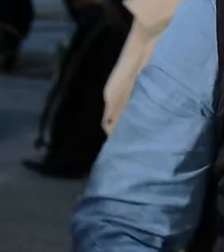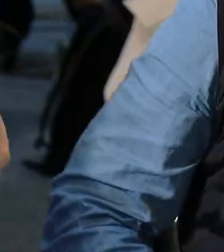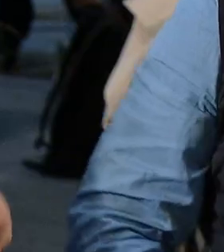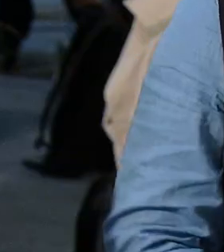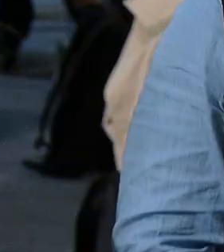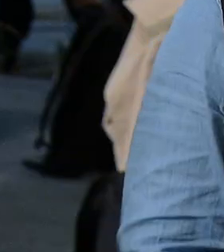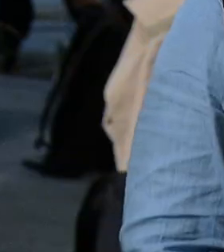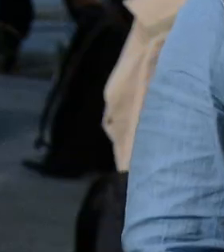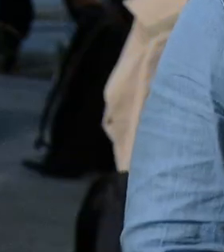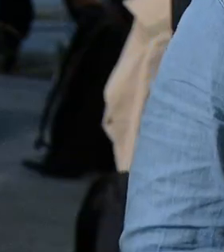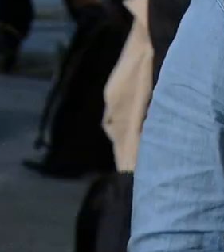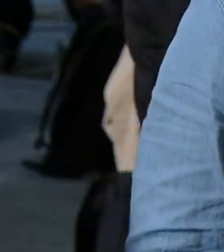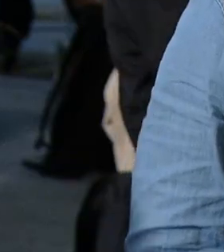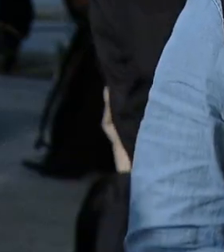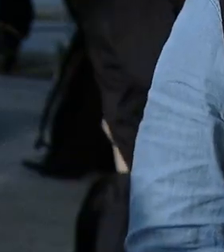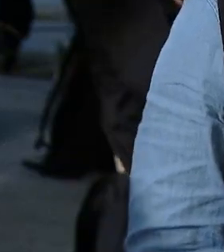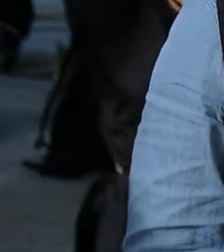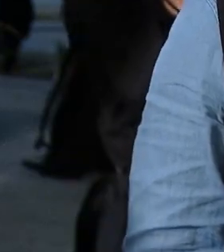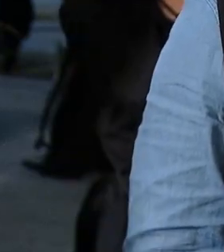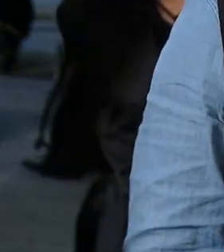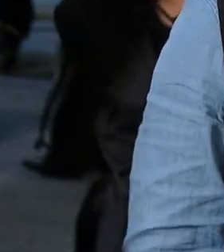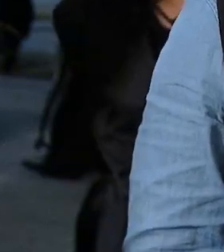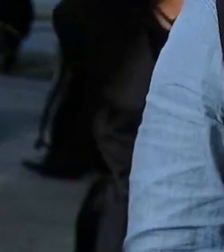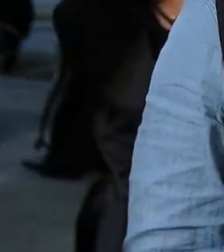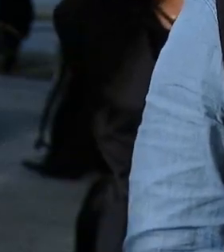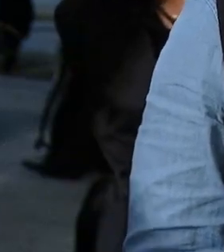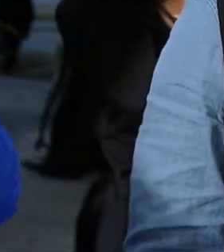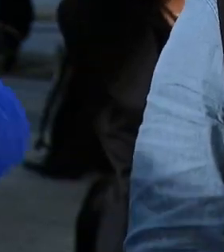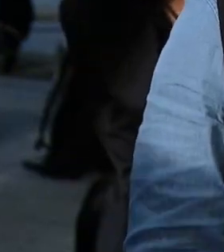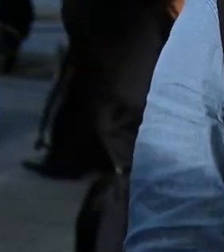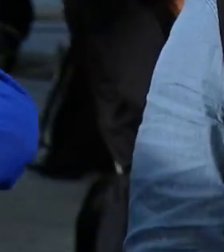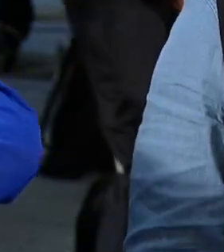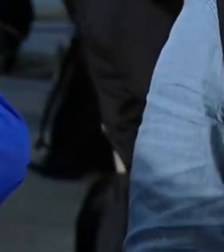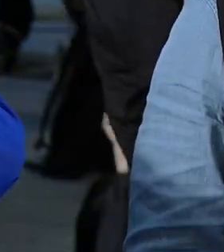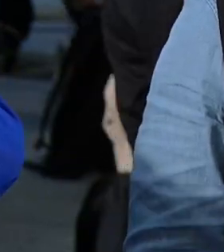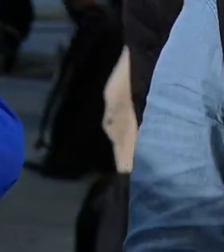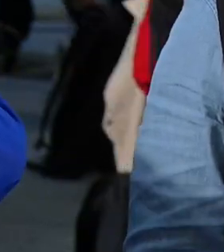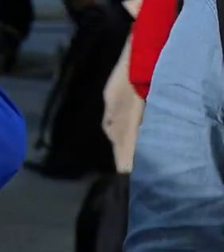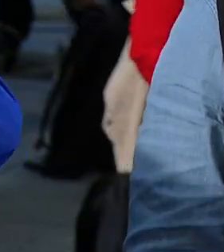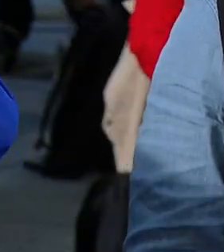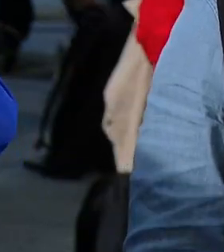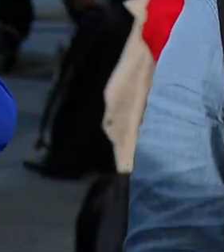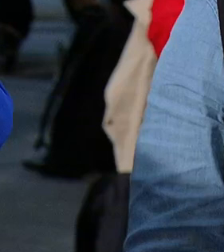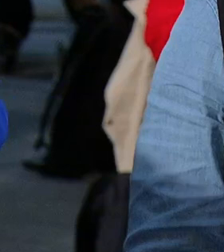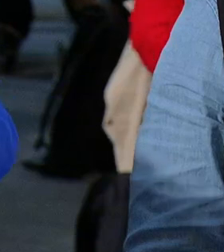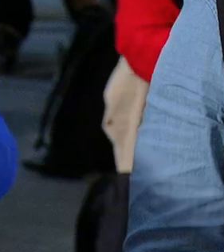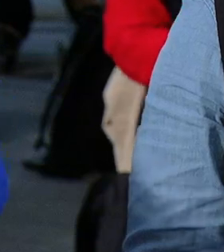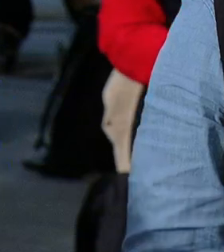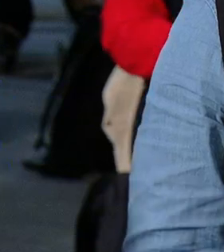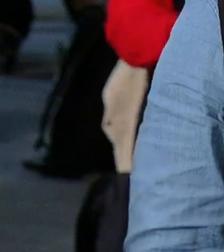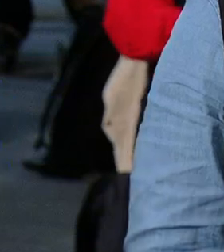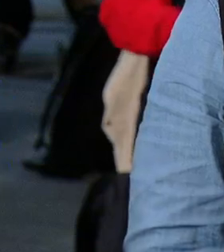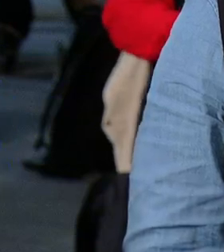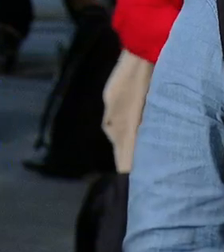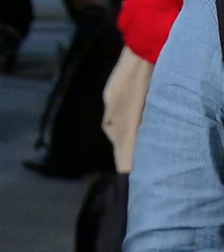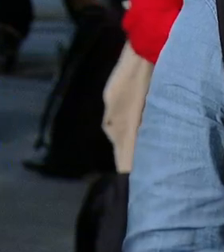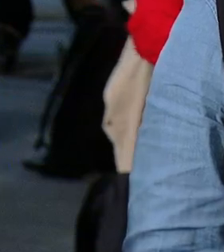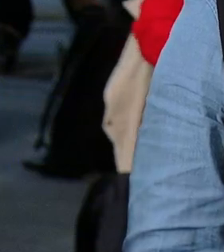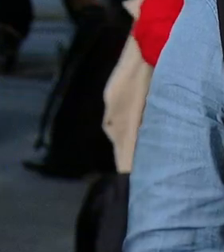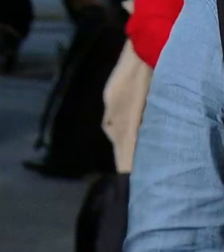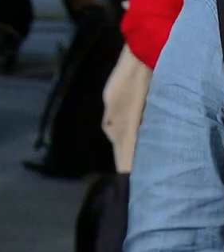en escasos recursos, jamás se hubieran escuchado. Y gracias a este medio, pues han podido dar a notar